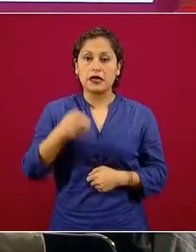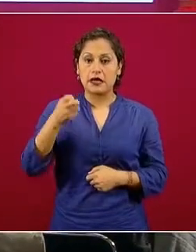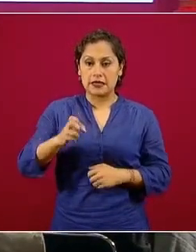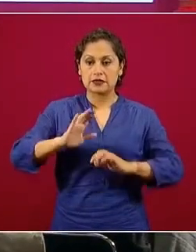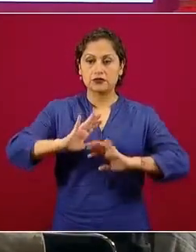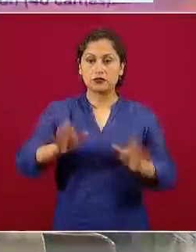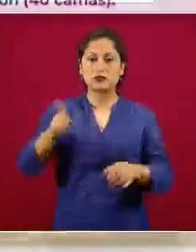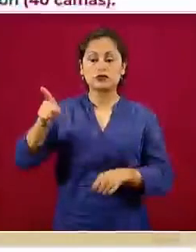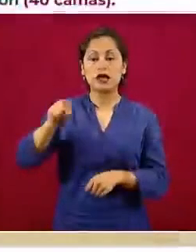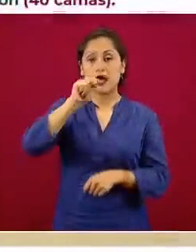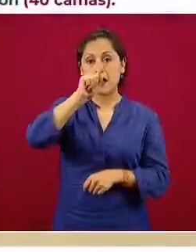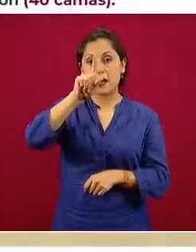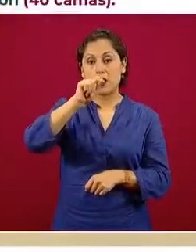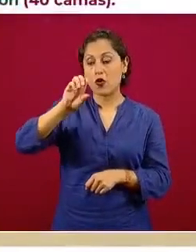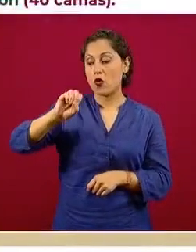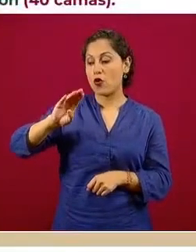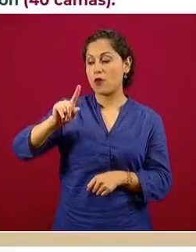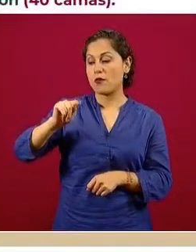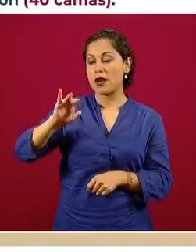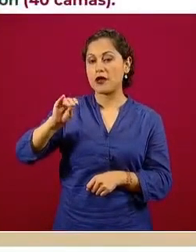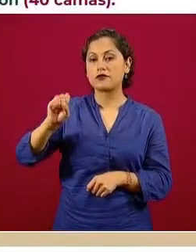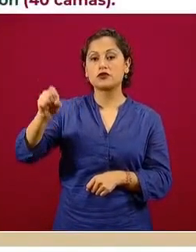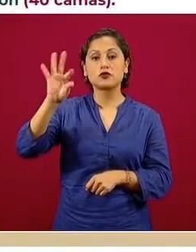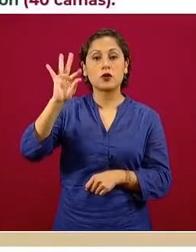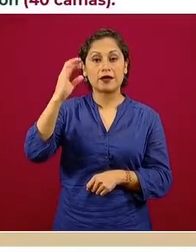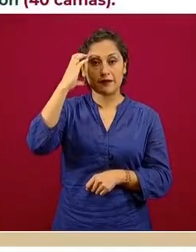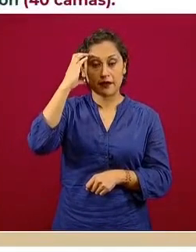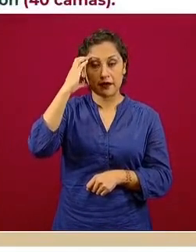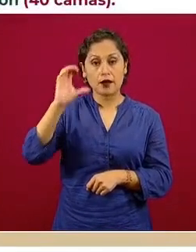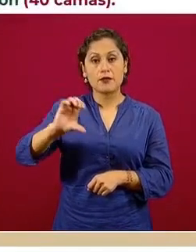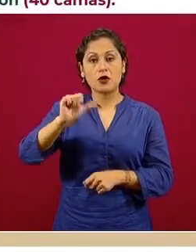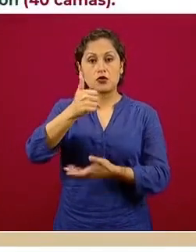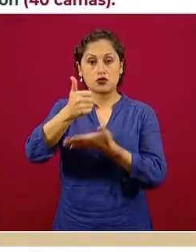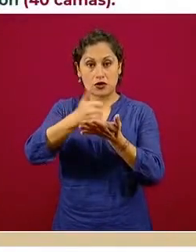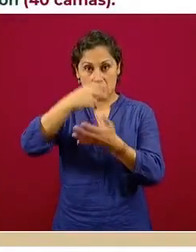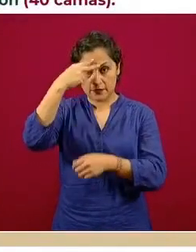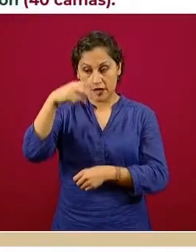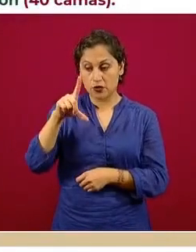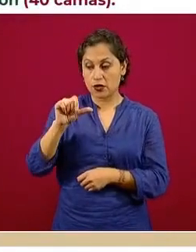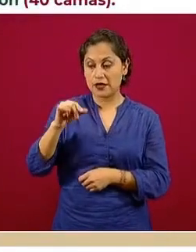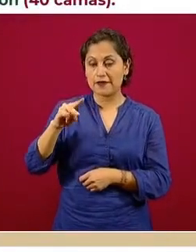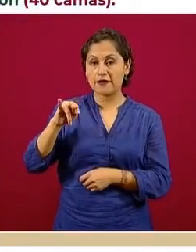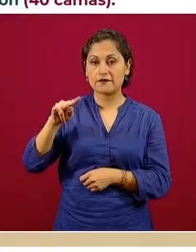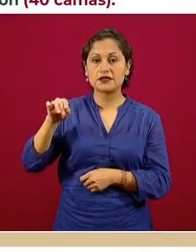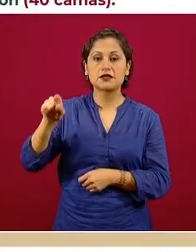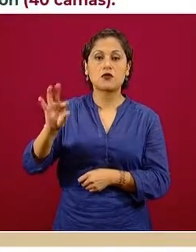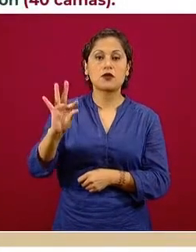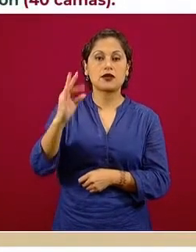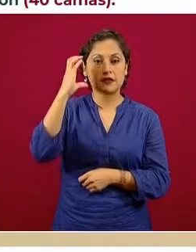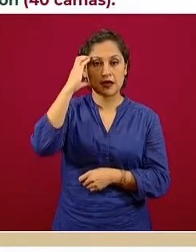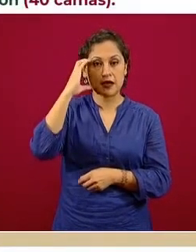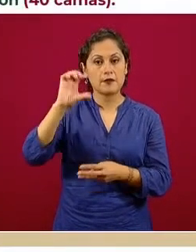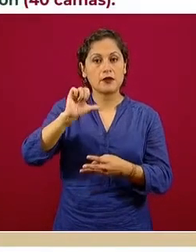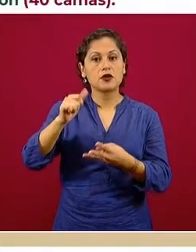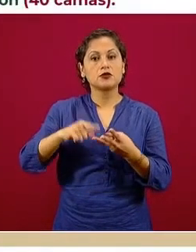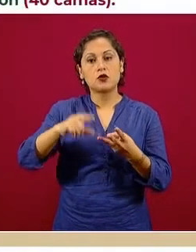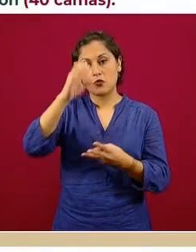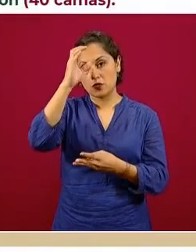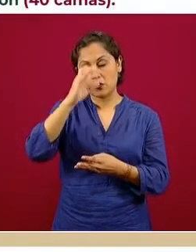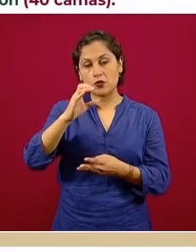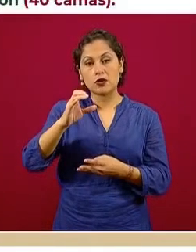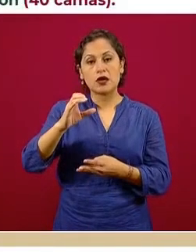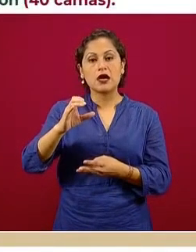allá en jalisco con 40 camas en lindavista aquí en la ciudad de méxico también con 40 camas en culiacán sinaloa con 38